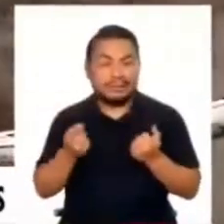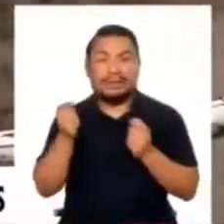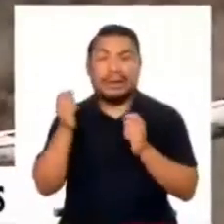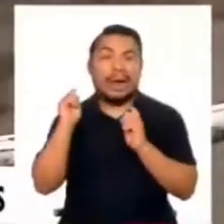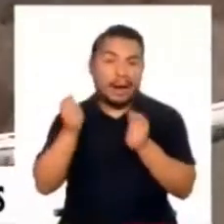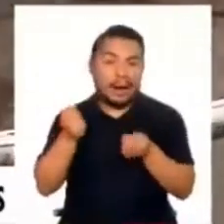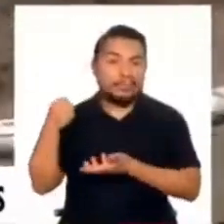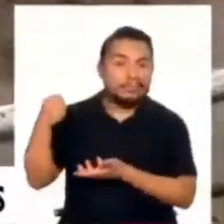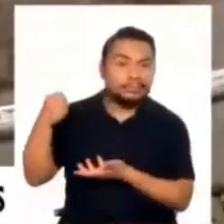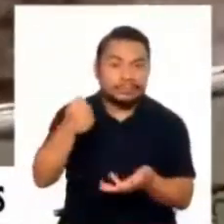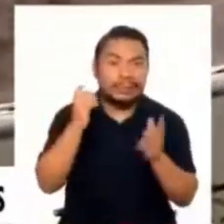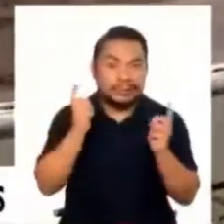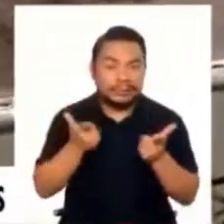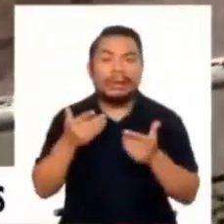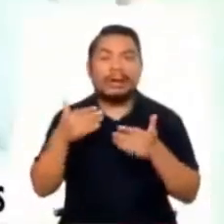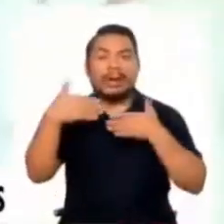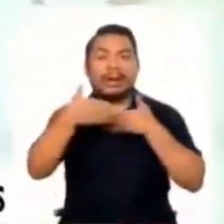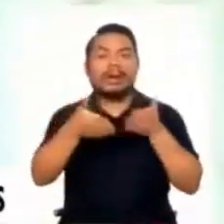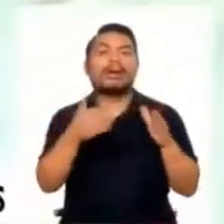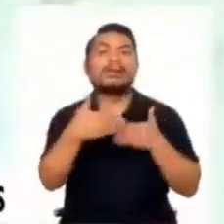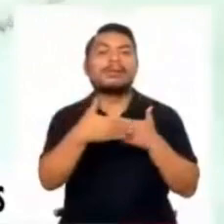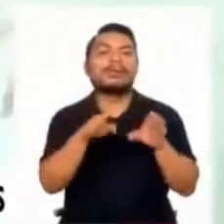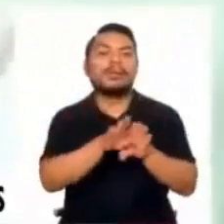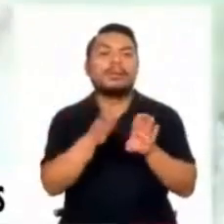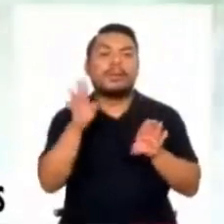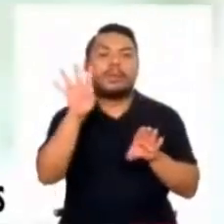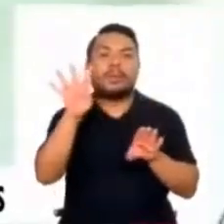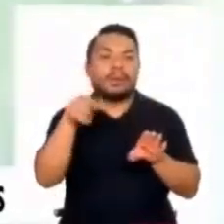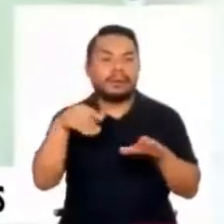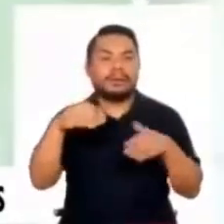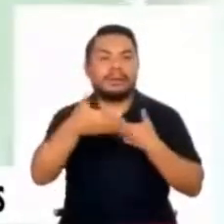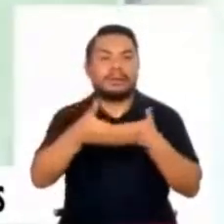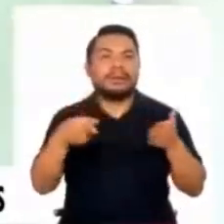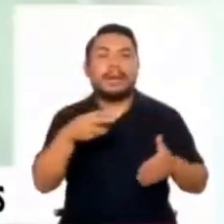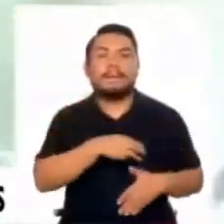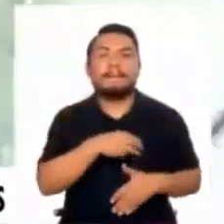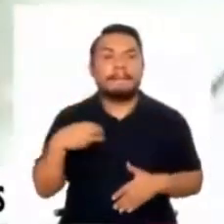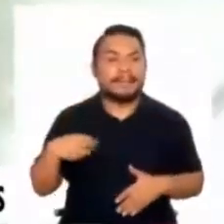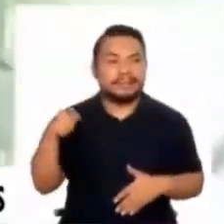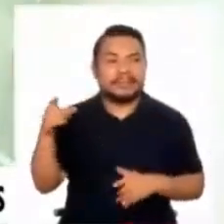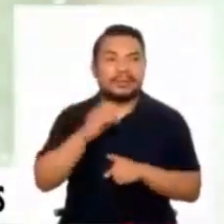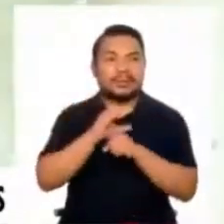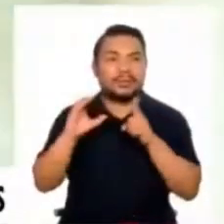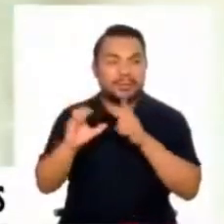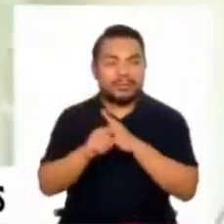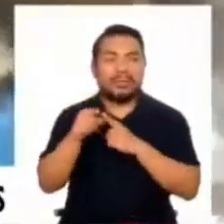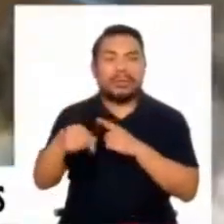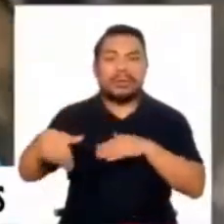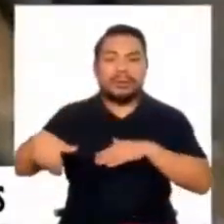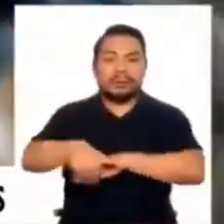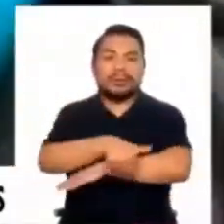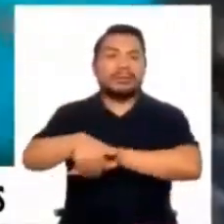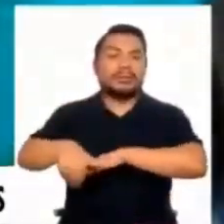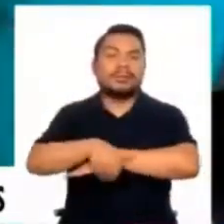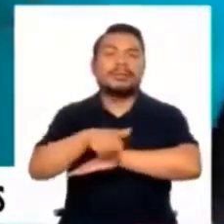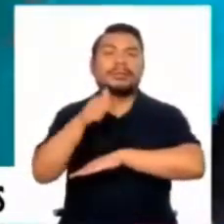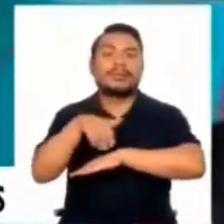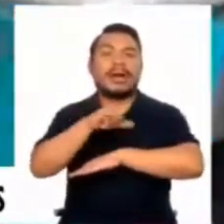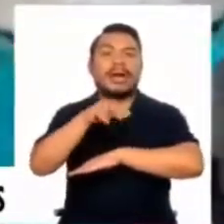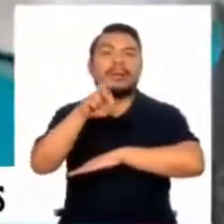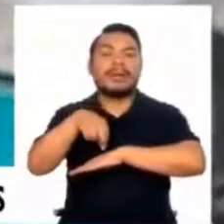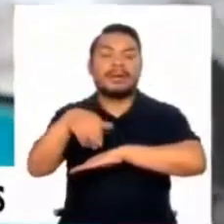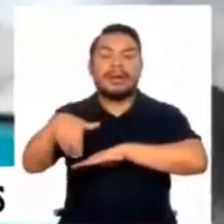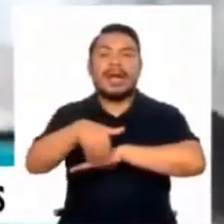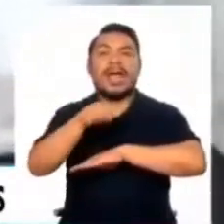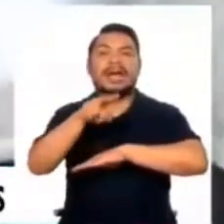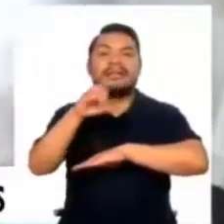pueden acercarse a la puerta 4 de la sede principal del Ministerio, a la altura del cruce de las avenidas Javier Prado y Aviación